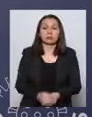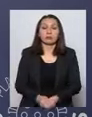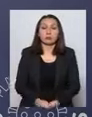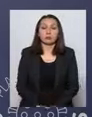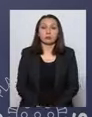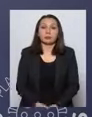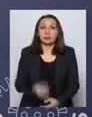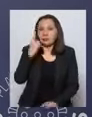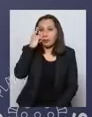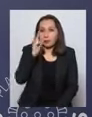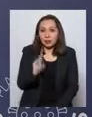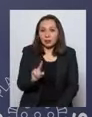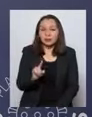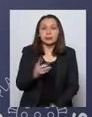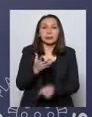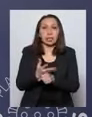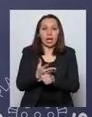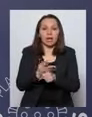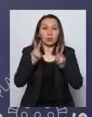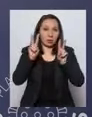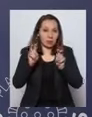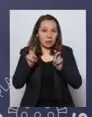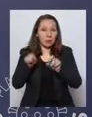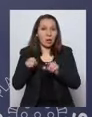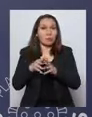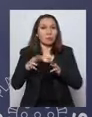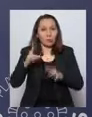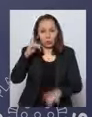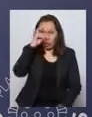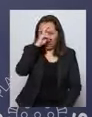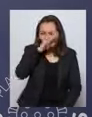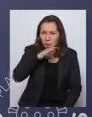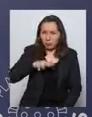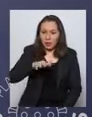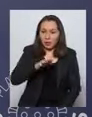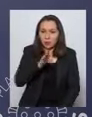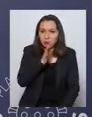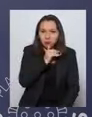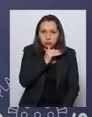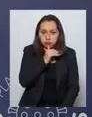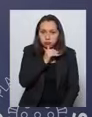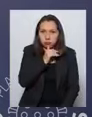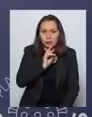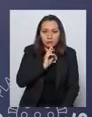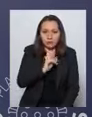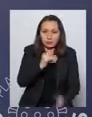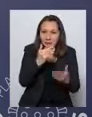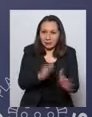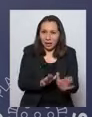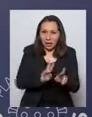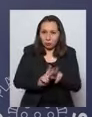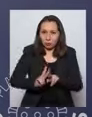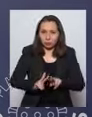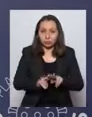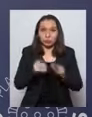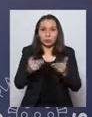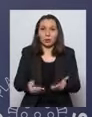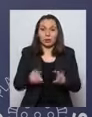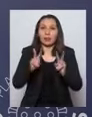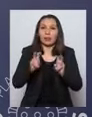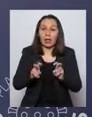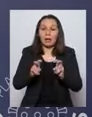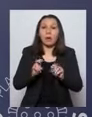sin embargo hay un aspecto muy complejo que no está resuelto hoy a